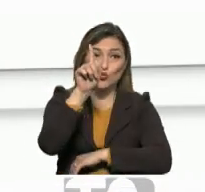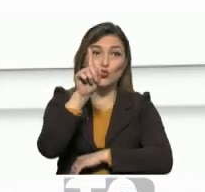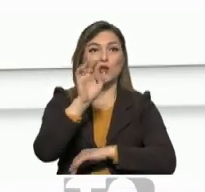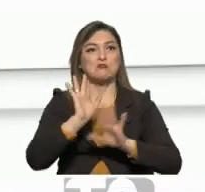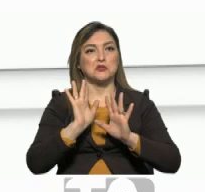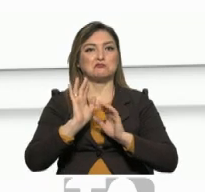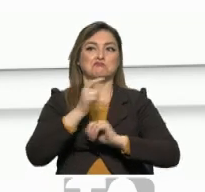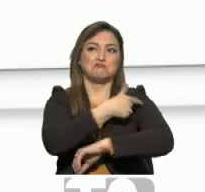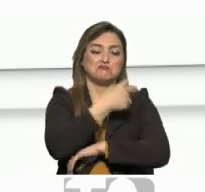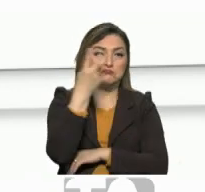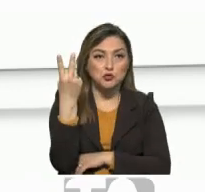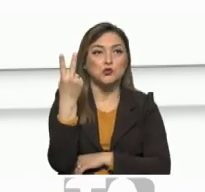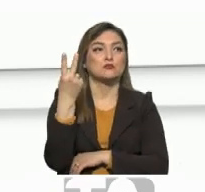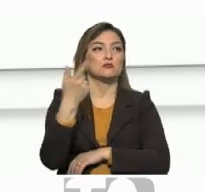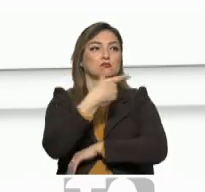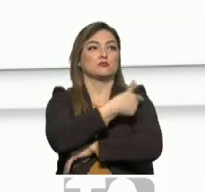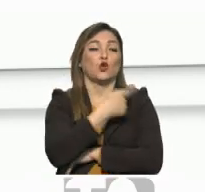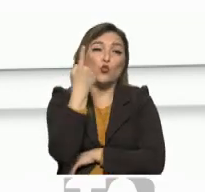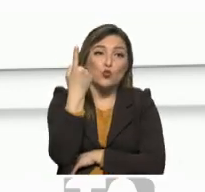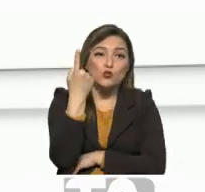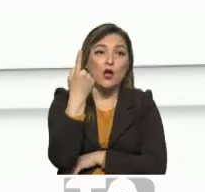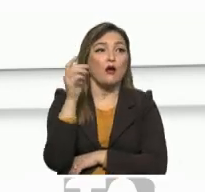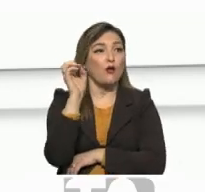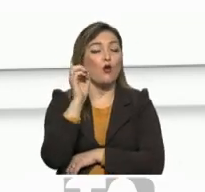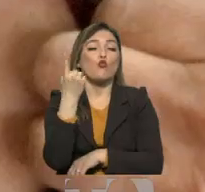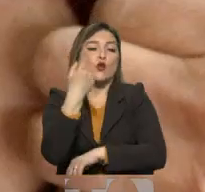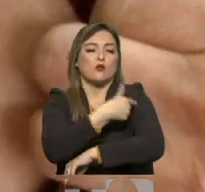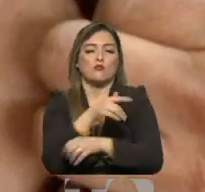vacunación completa dos dosis, vacunación completa una dosis o no